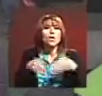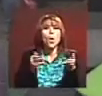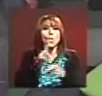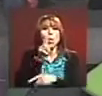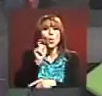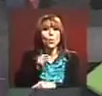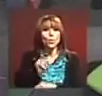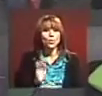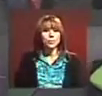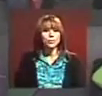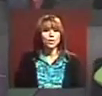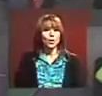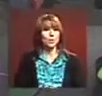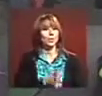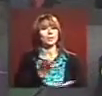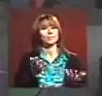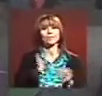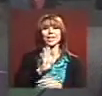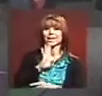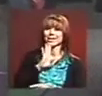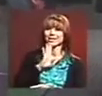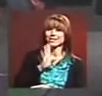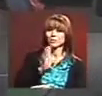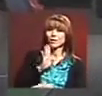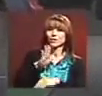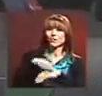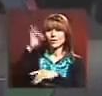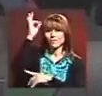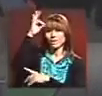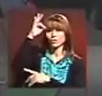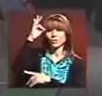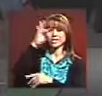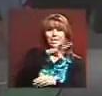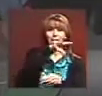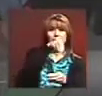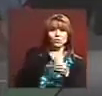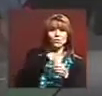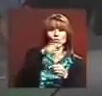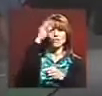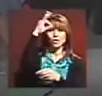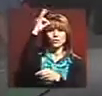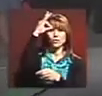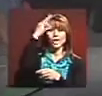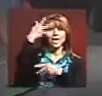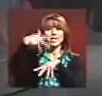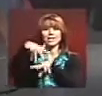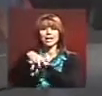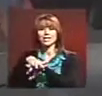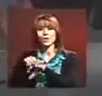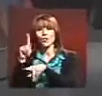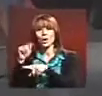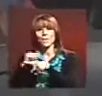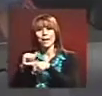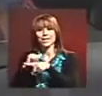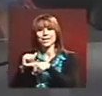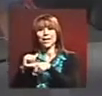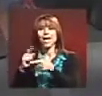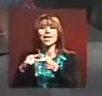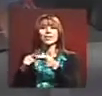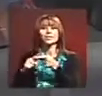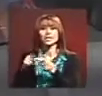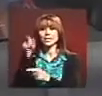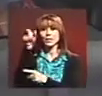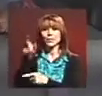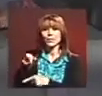estamos hablando de filosofías. La inclusión es una filosofía, la integración me llega a ser una práctica. Entonces se integra el